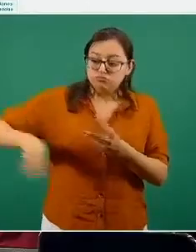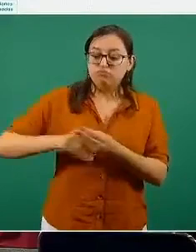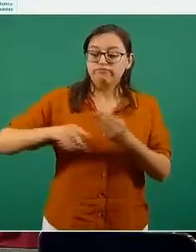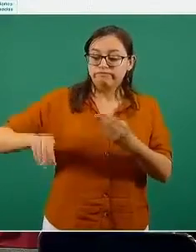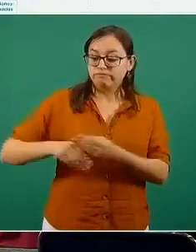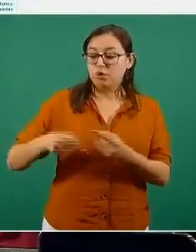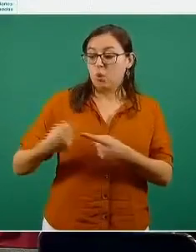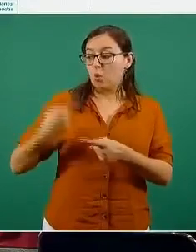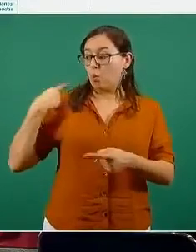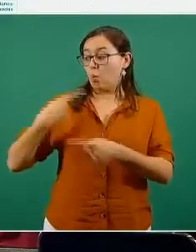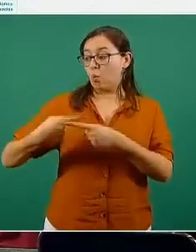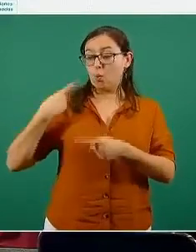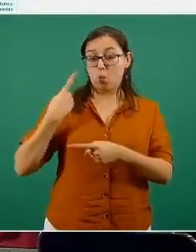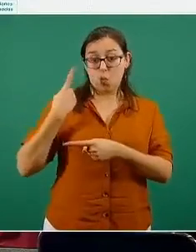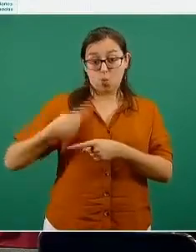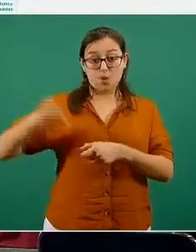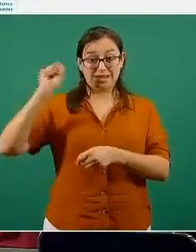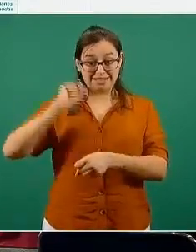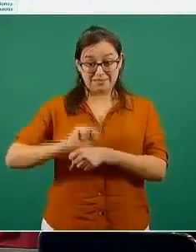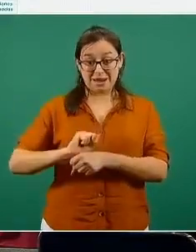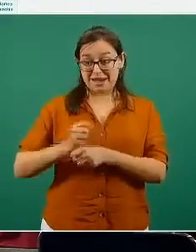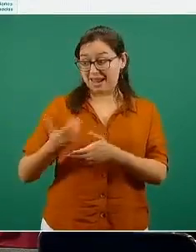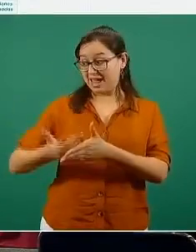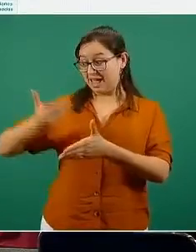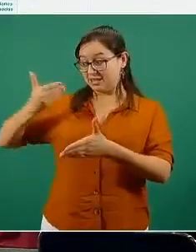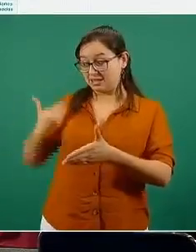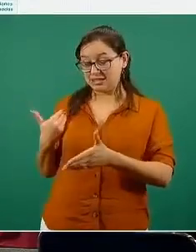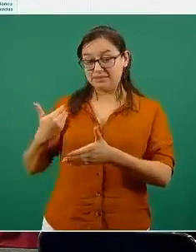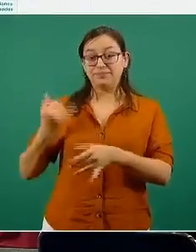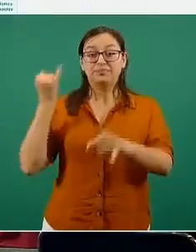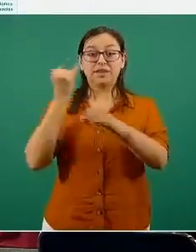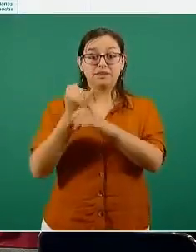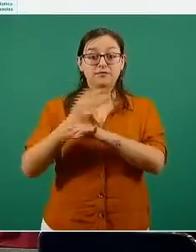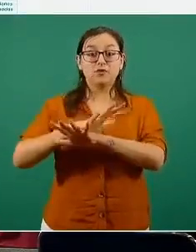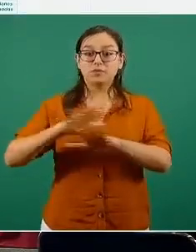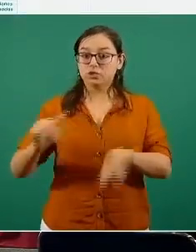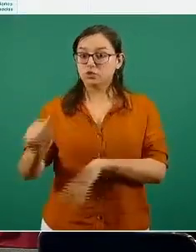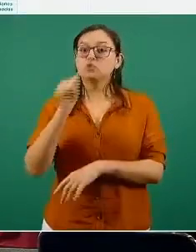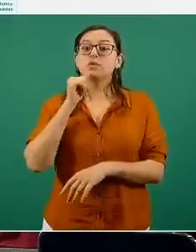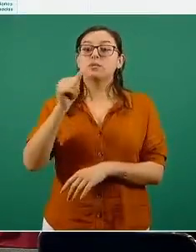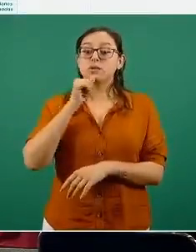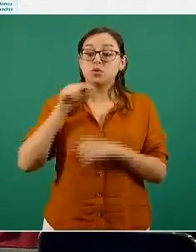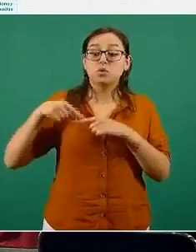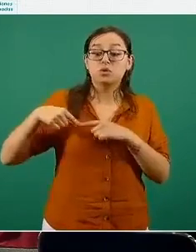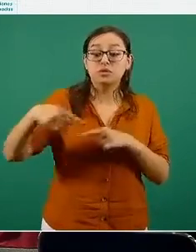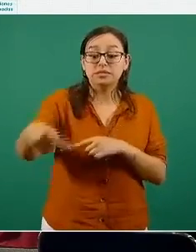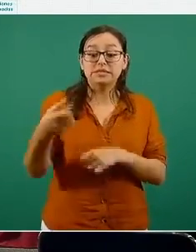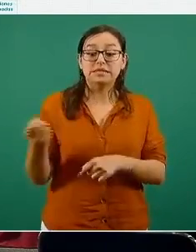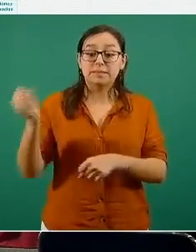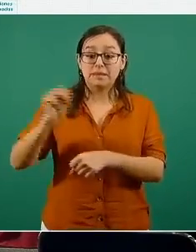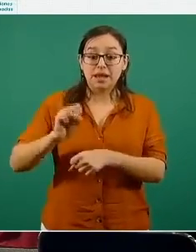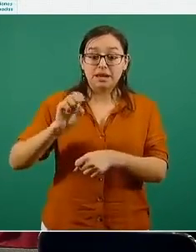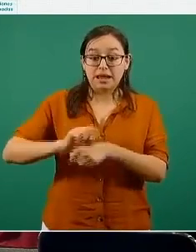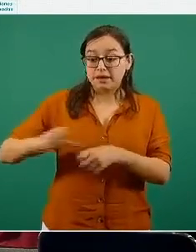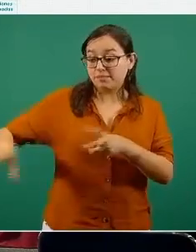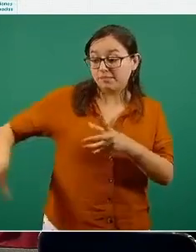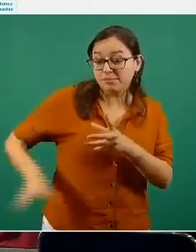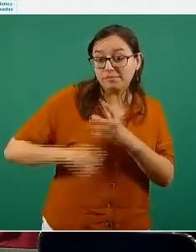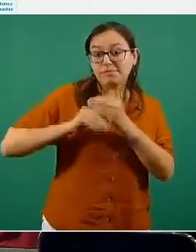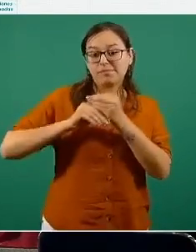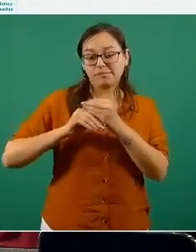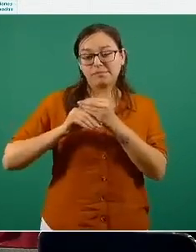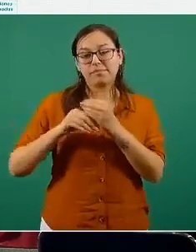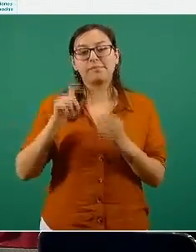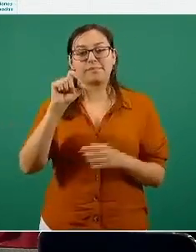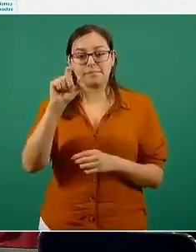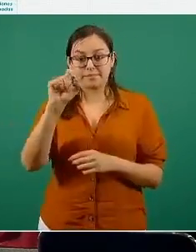semana, la semana 3, y por lo tanto la diferencia puede ir haciendo menor. Sin embargo, cuando hemos